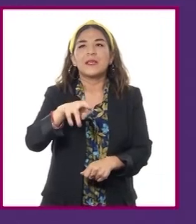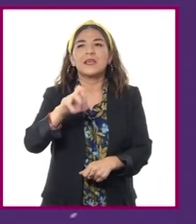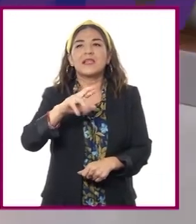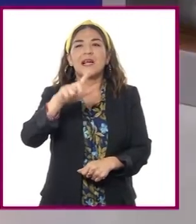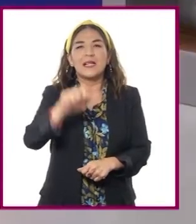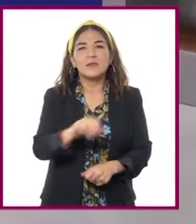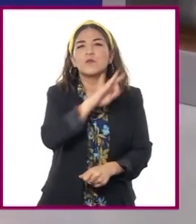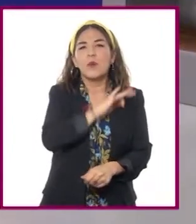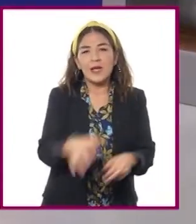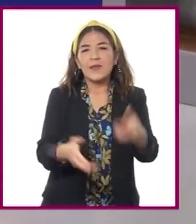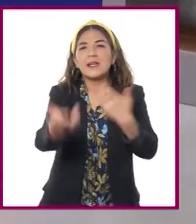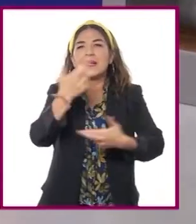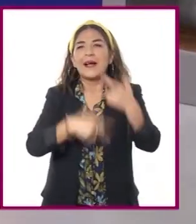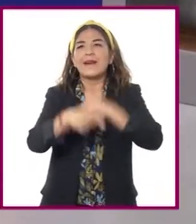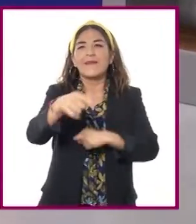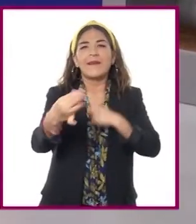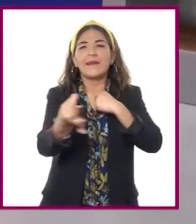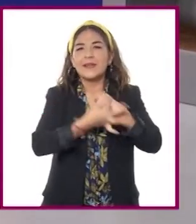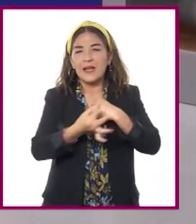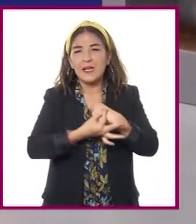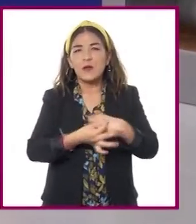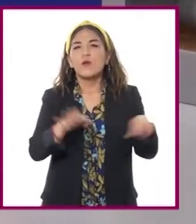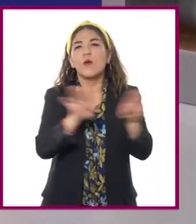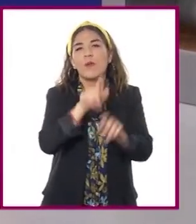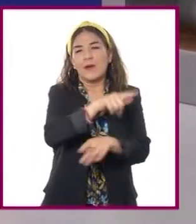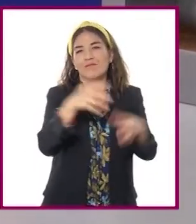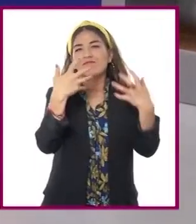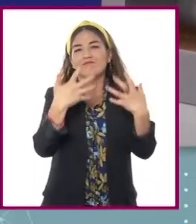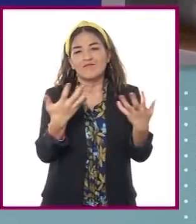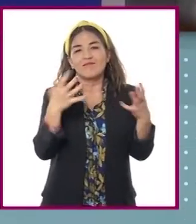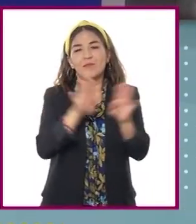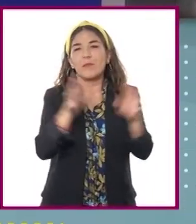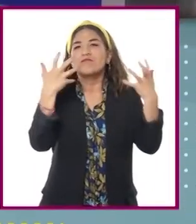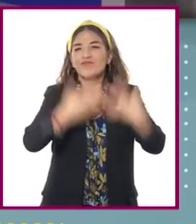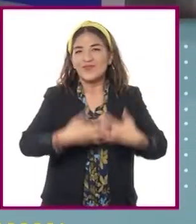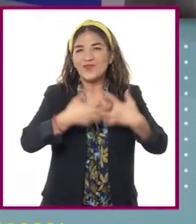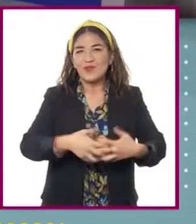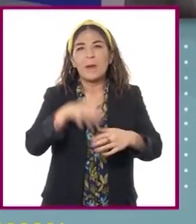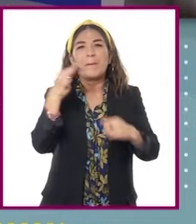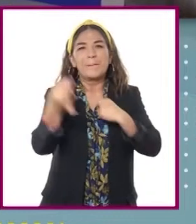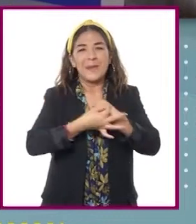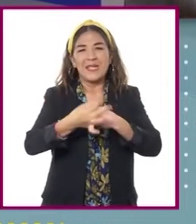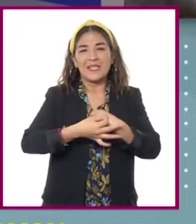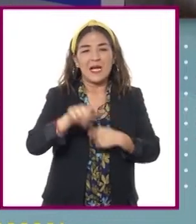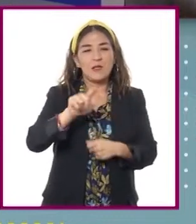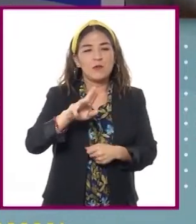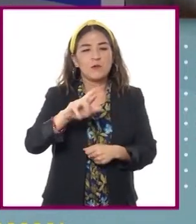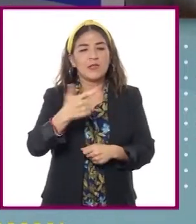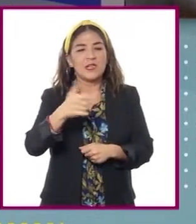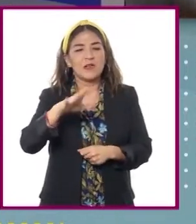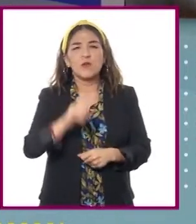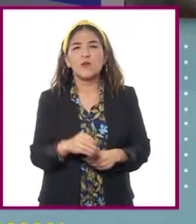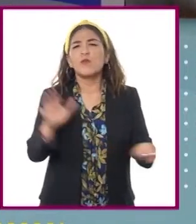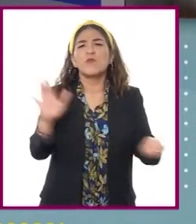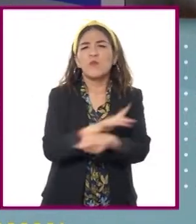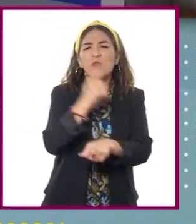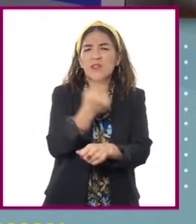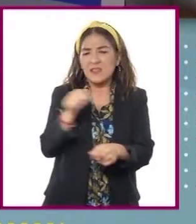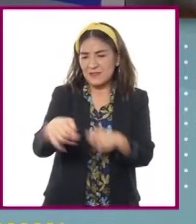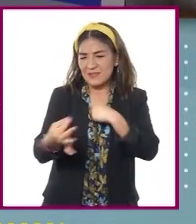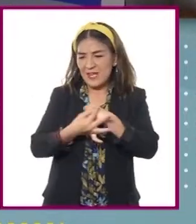podrá extraer el hierro a partir de este proceso metalúrgico. ¿Por qué el hierro se encuentra formando